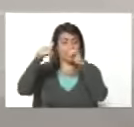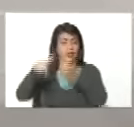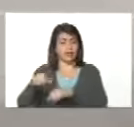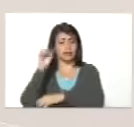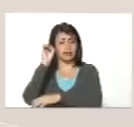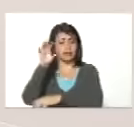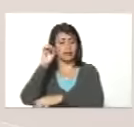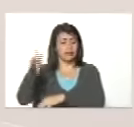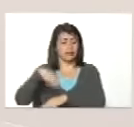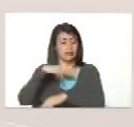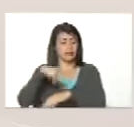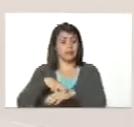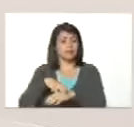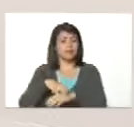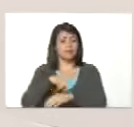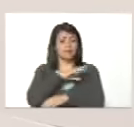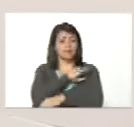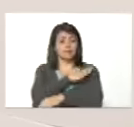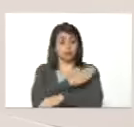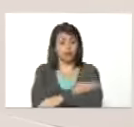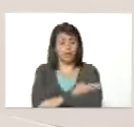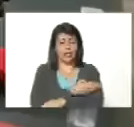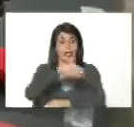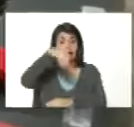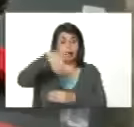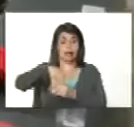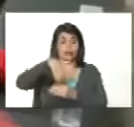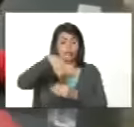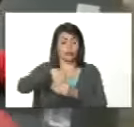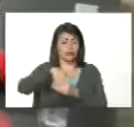Nacional, al Poder Electoral,